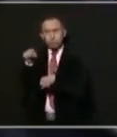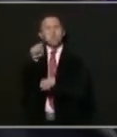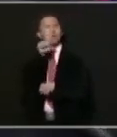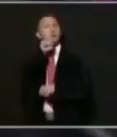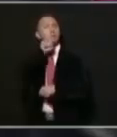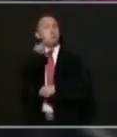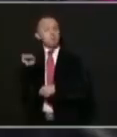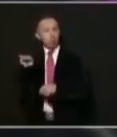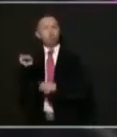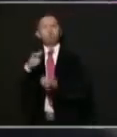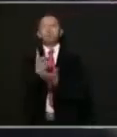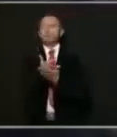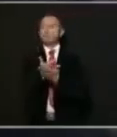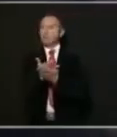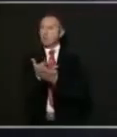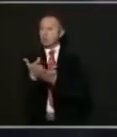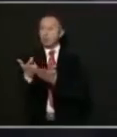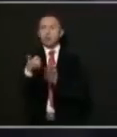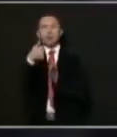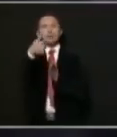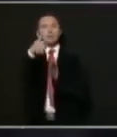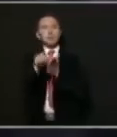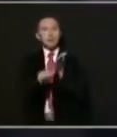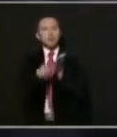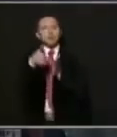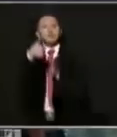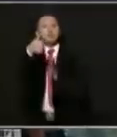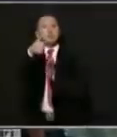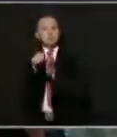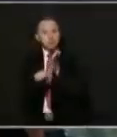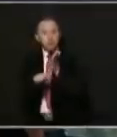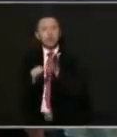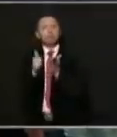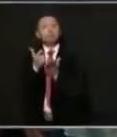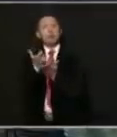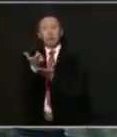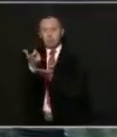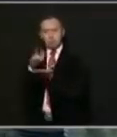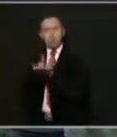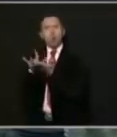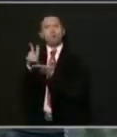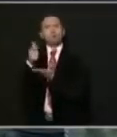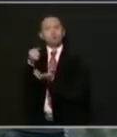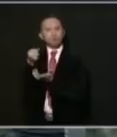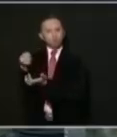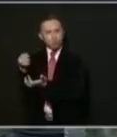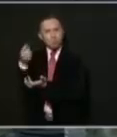recibirán un apoyo económico semestral para la siembra de alimentos.